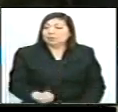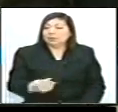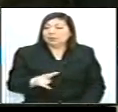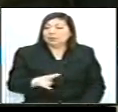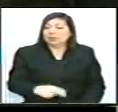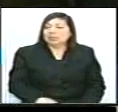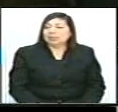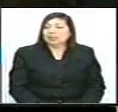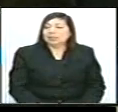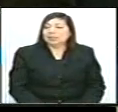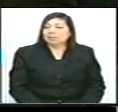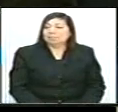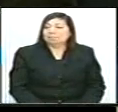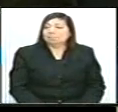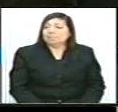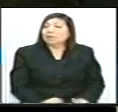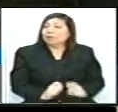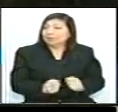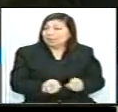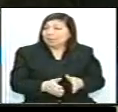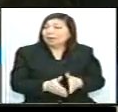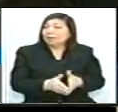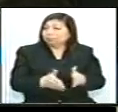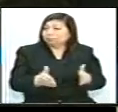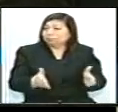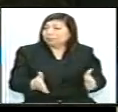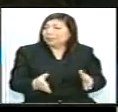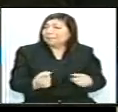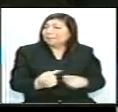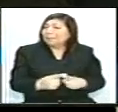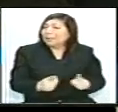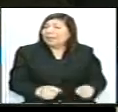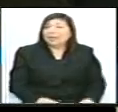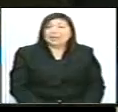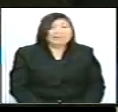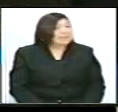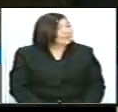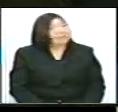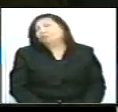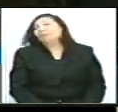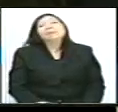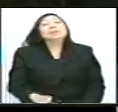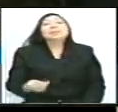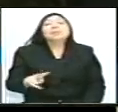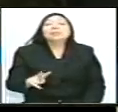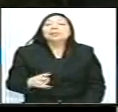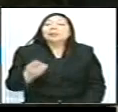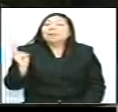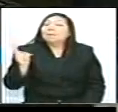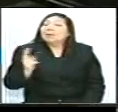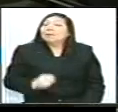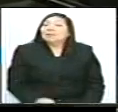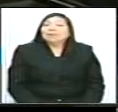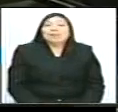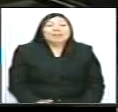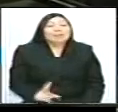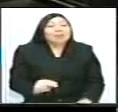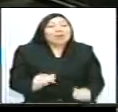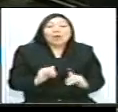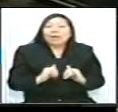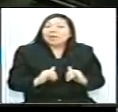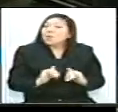sobrepoblación, porque tenemos que dar cobertura y, sin embargo, el incremento de docentes no va a la